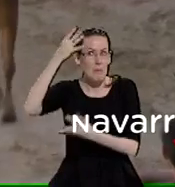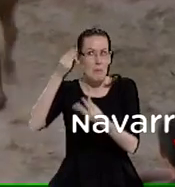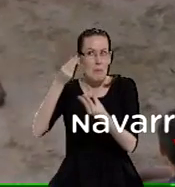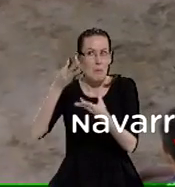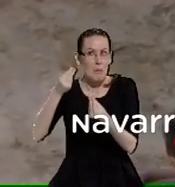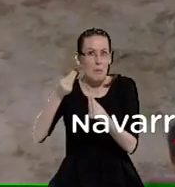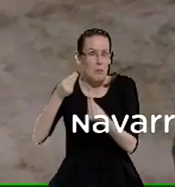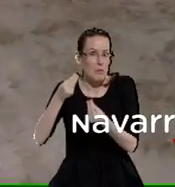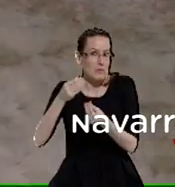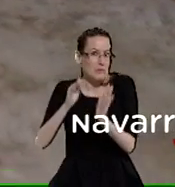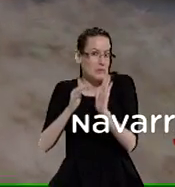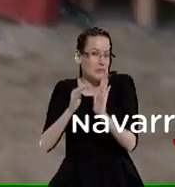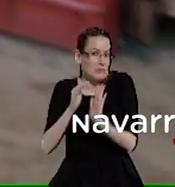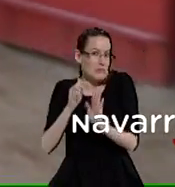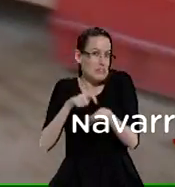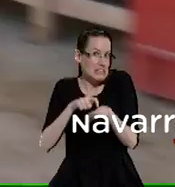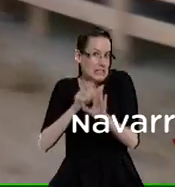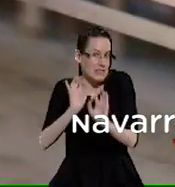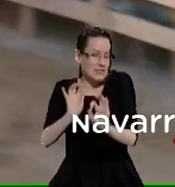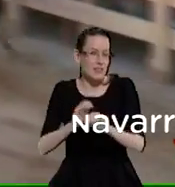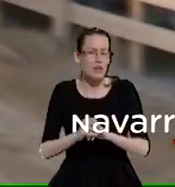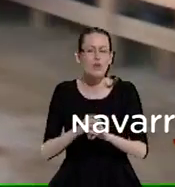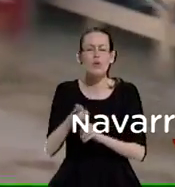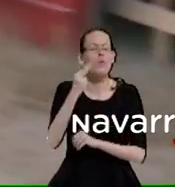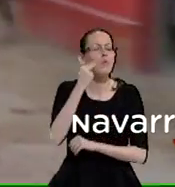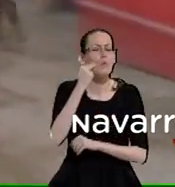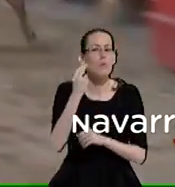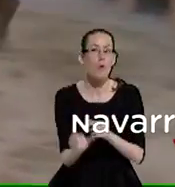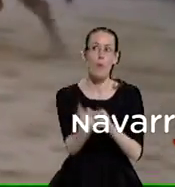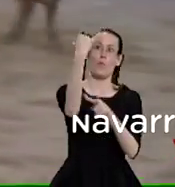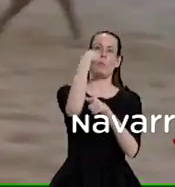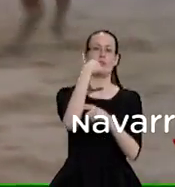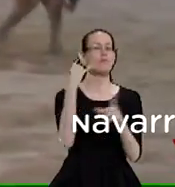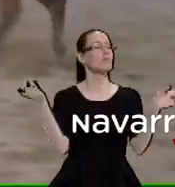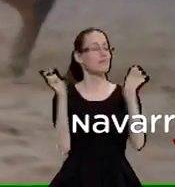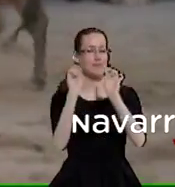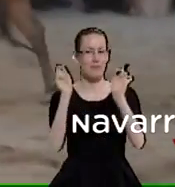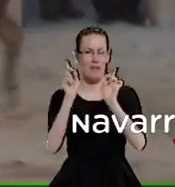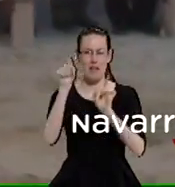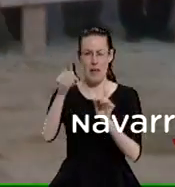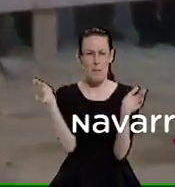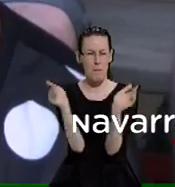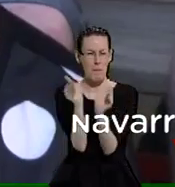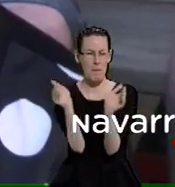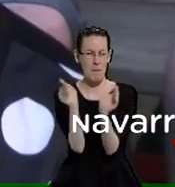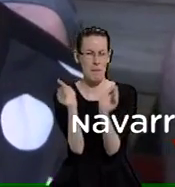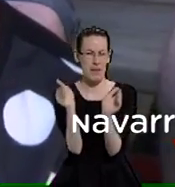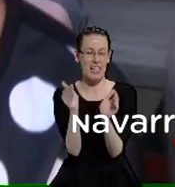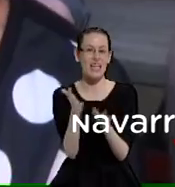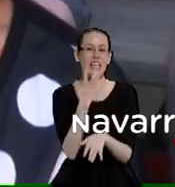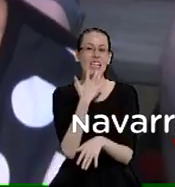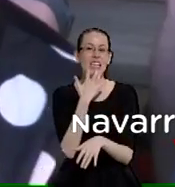sé. ¿Y da miedo que salte hasta aquí o no? Que va, esto nada, nada. Estas son pequeñas, otras ya hay más grandes.